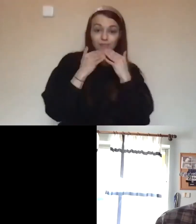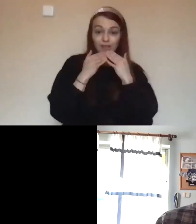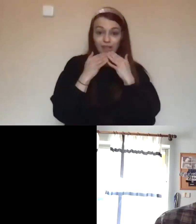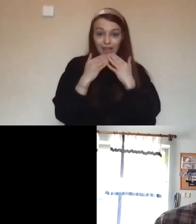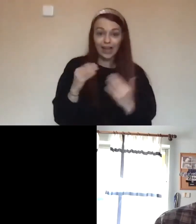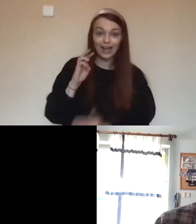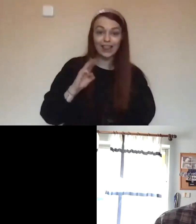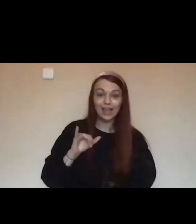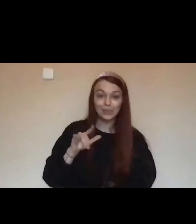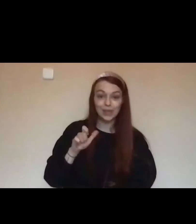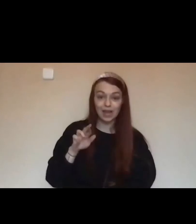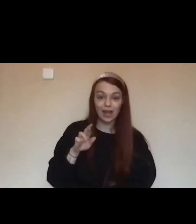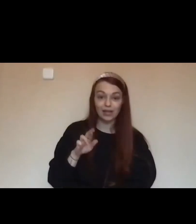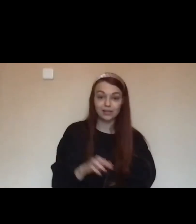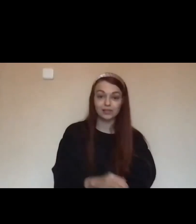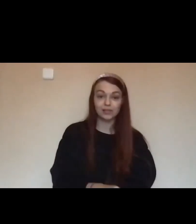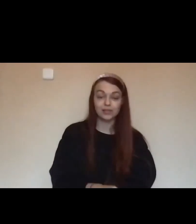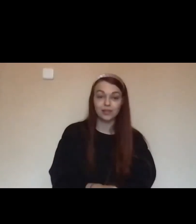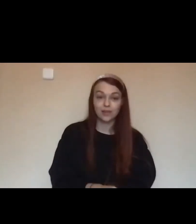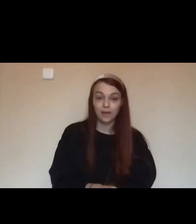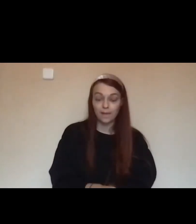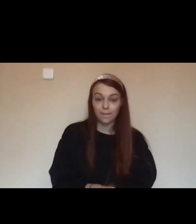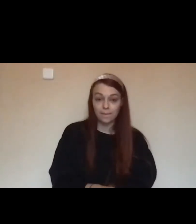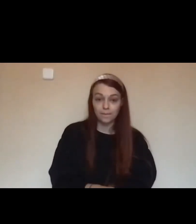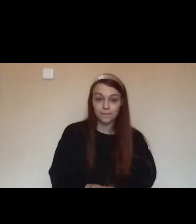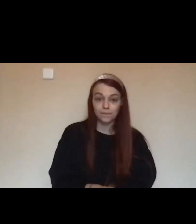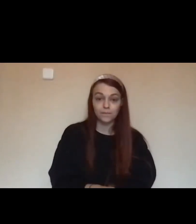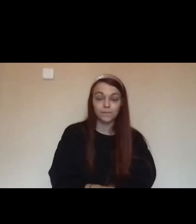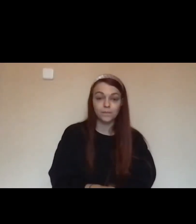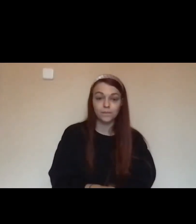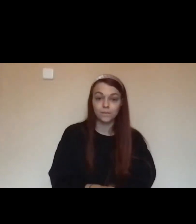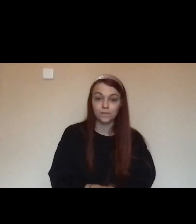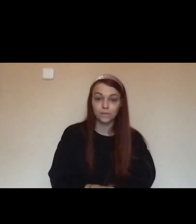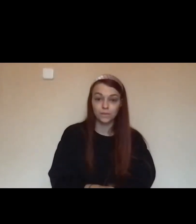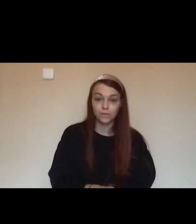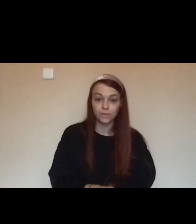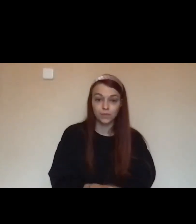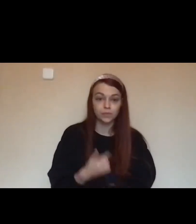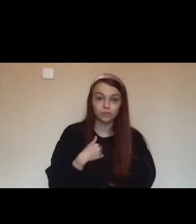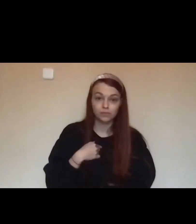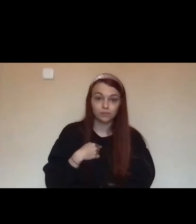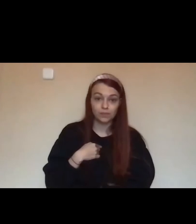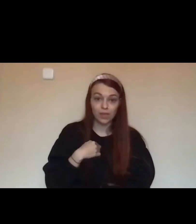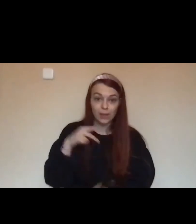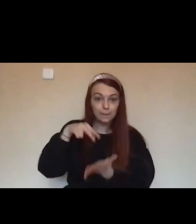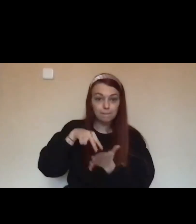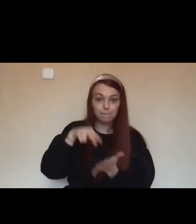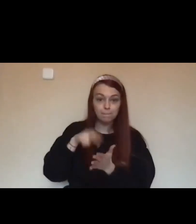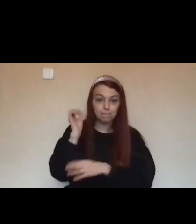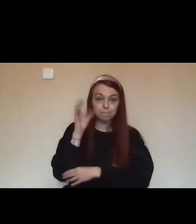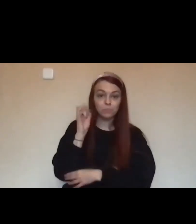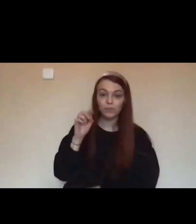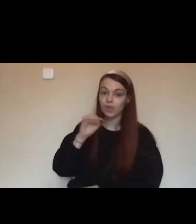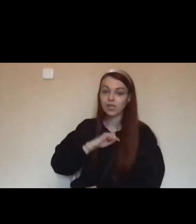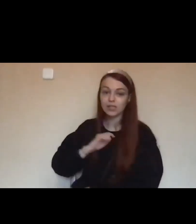Pilar. I'd like to say it's a great honor to be here and to Es un thank honor estar aquí y gracias a